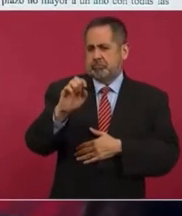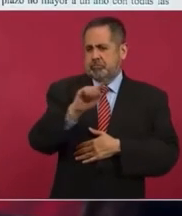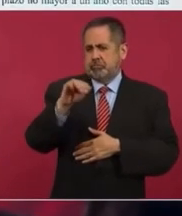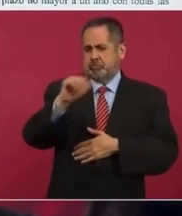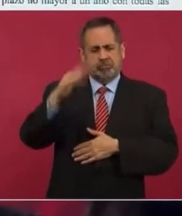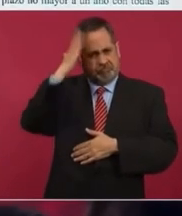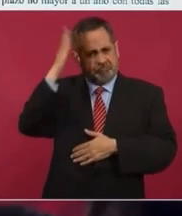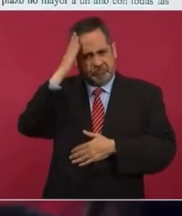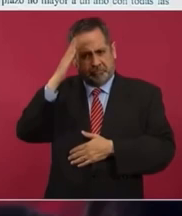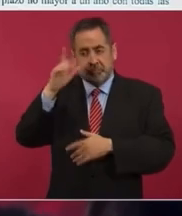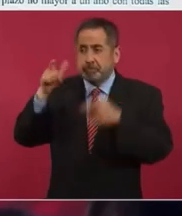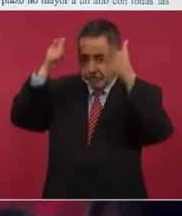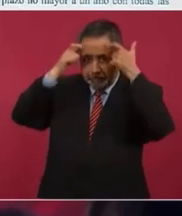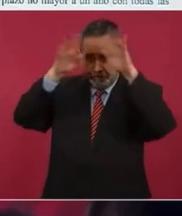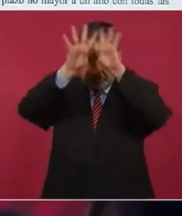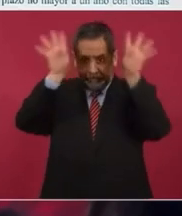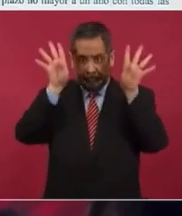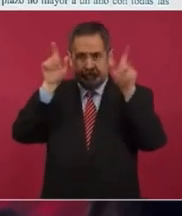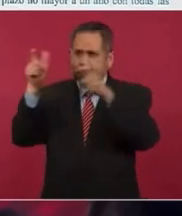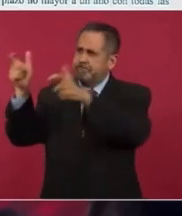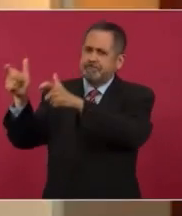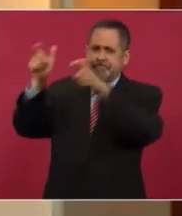pudiera exhibirse en nuestro país.